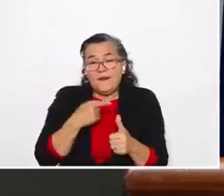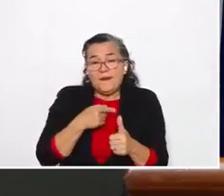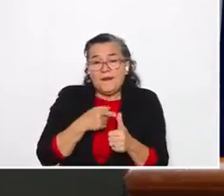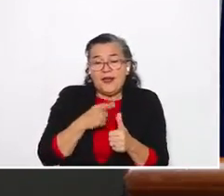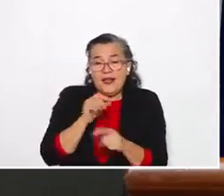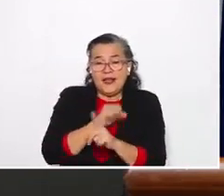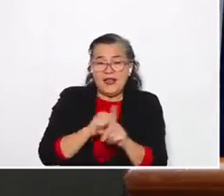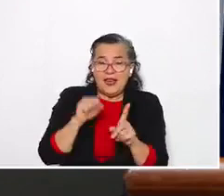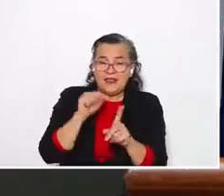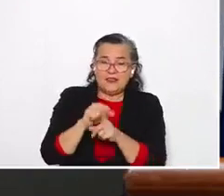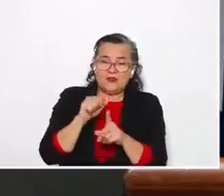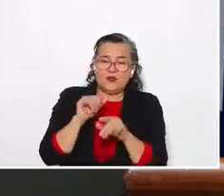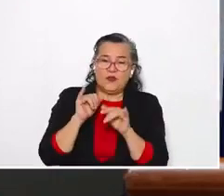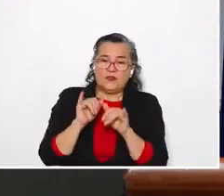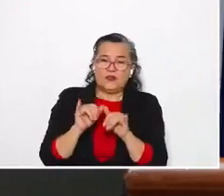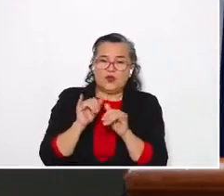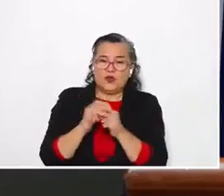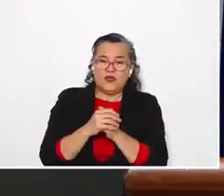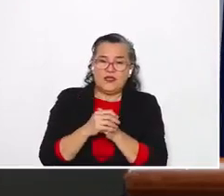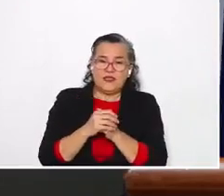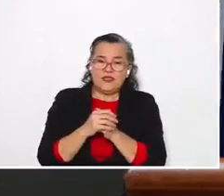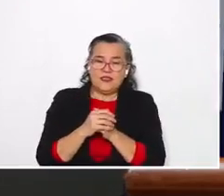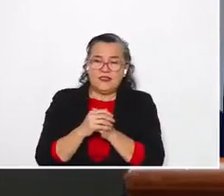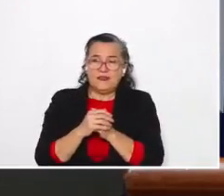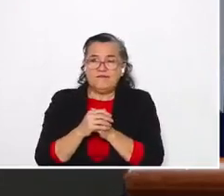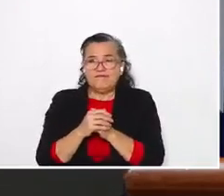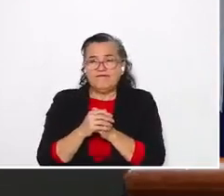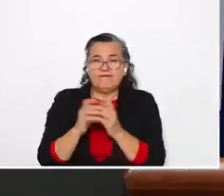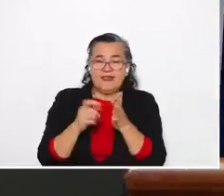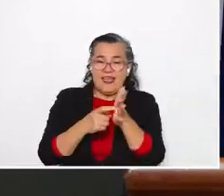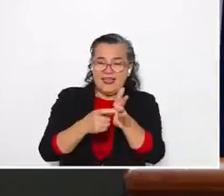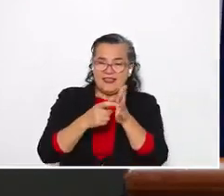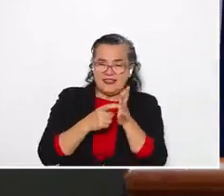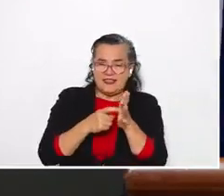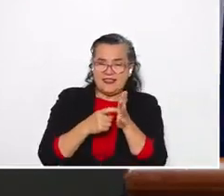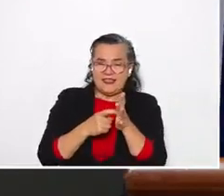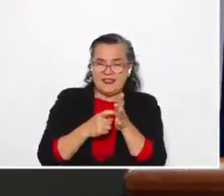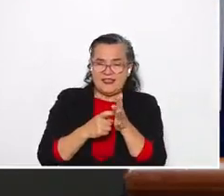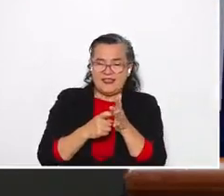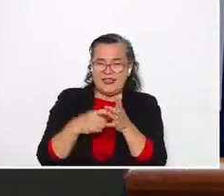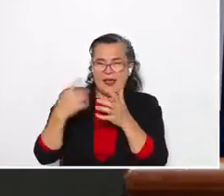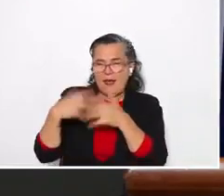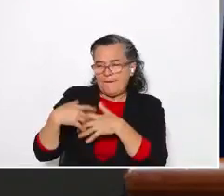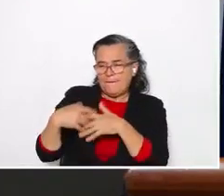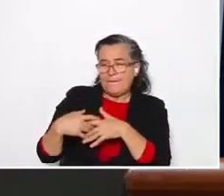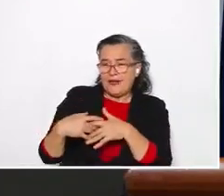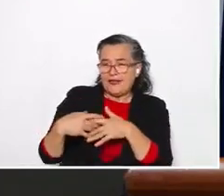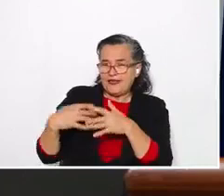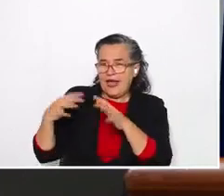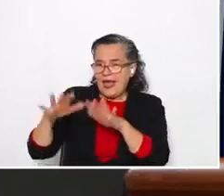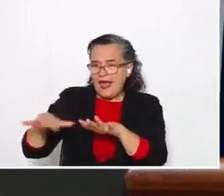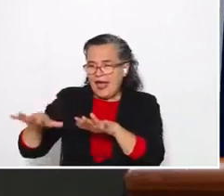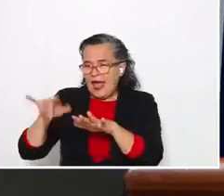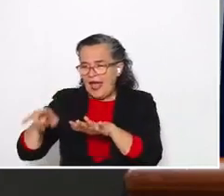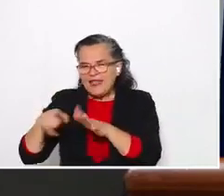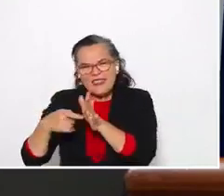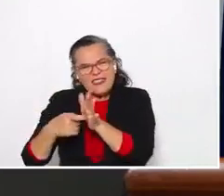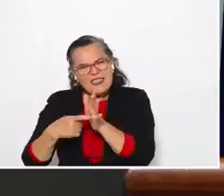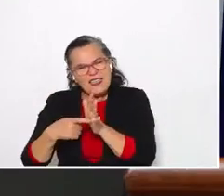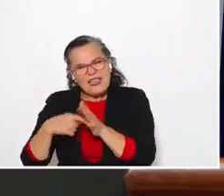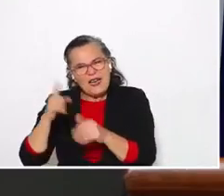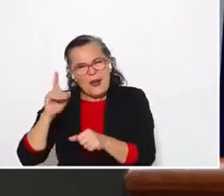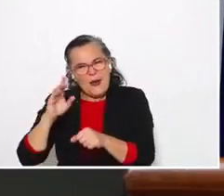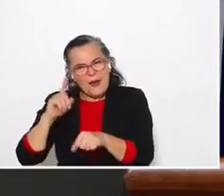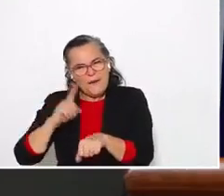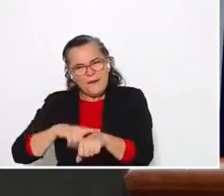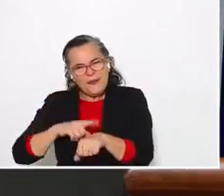las situaciones está de exigencia más empresarial e industrial, requiera menos tiempo